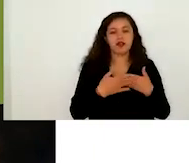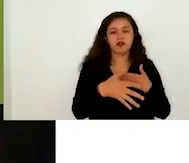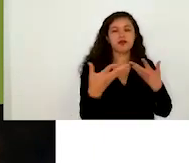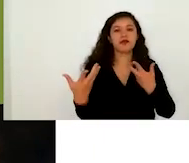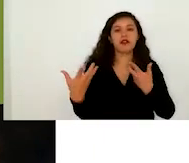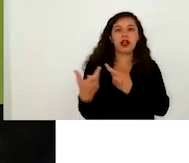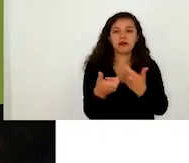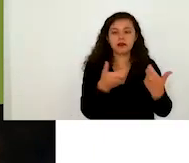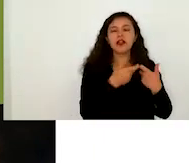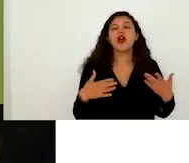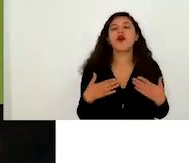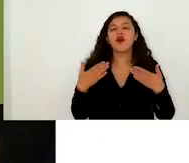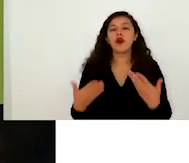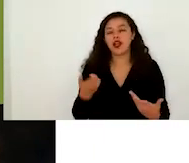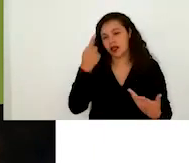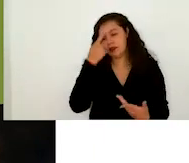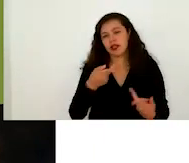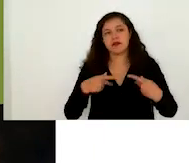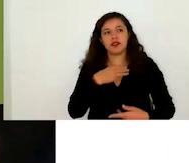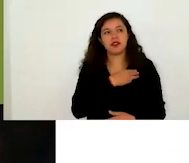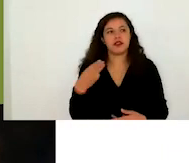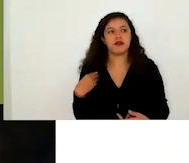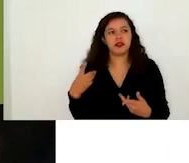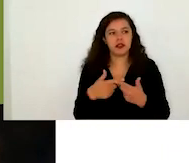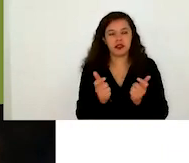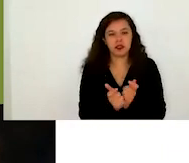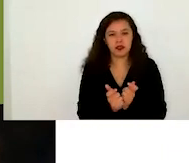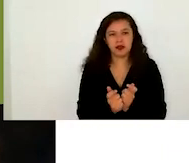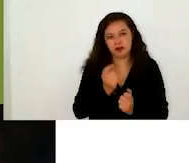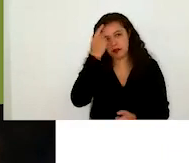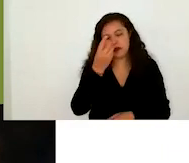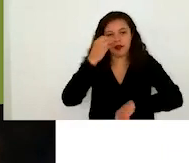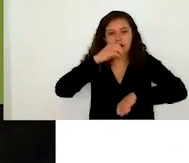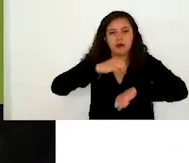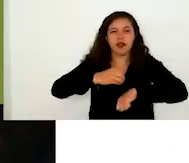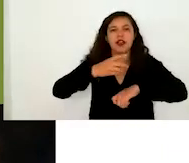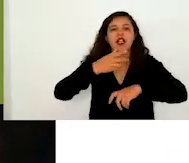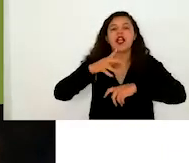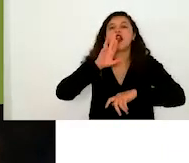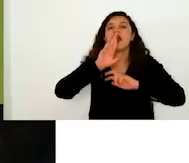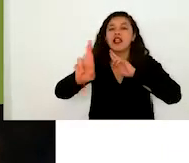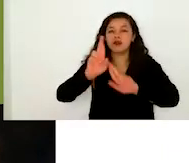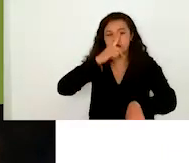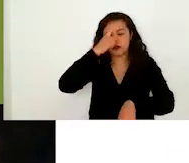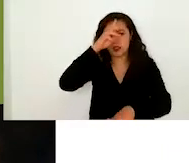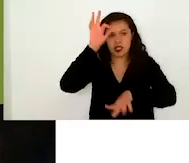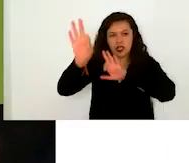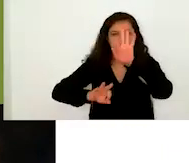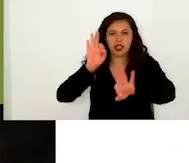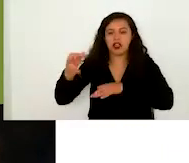la confianza de los integrantes de un grupo y para establecer una buena correspondencia del trato y comunicación